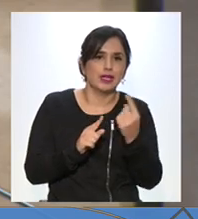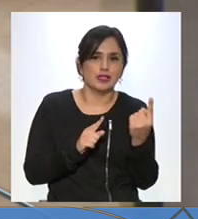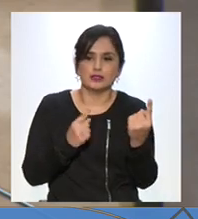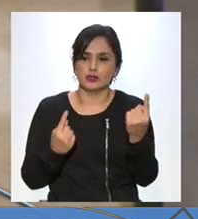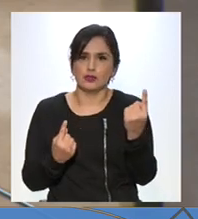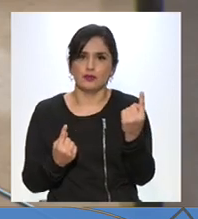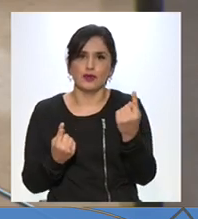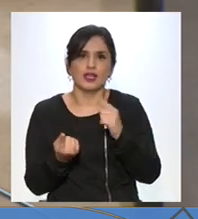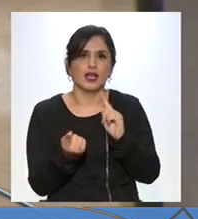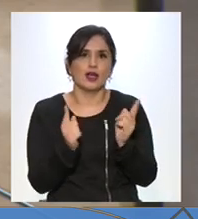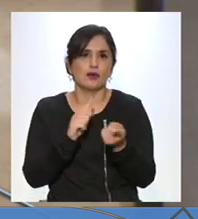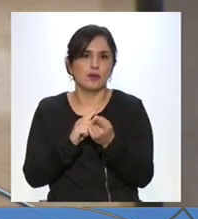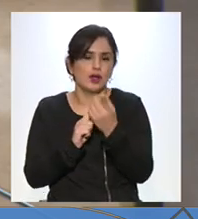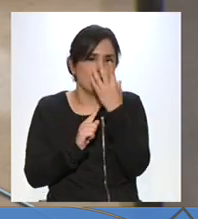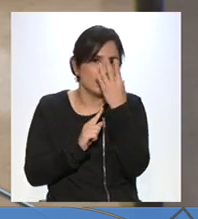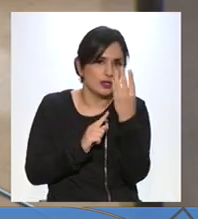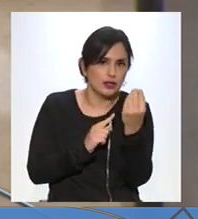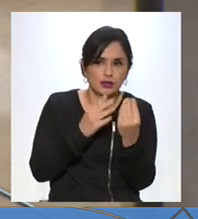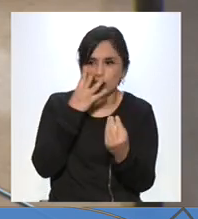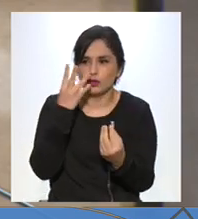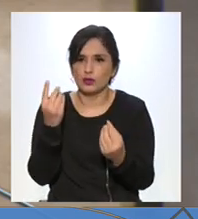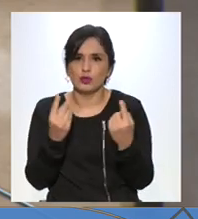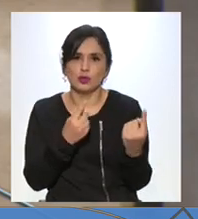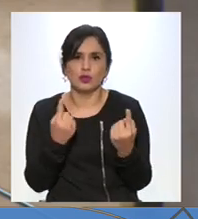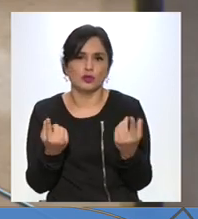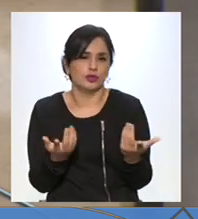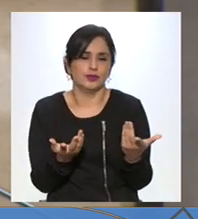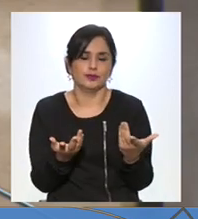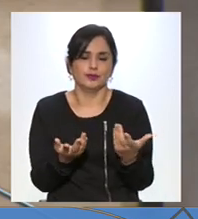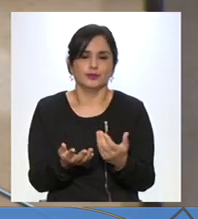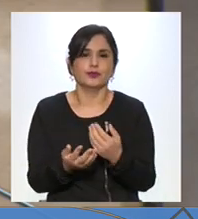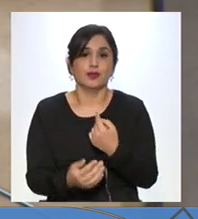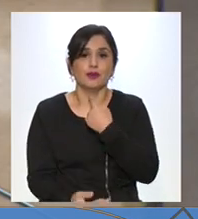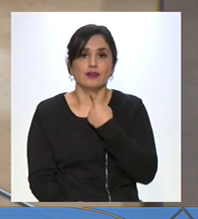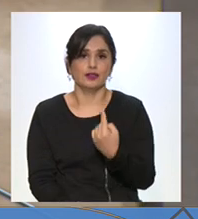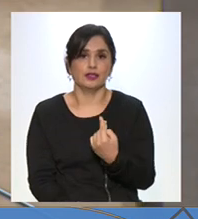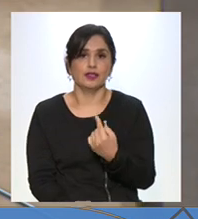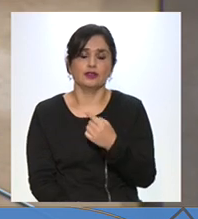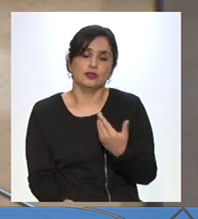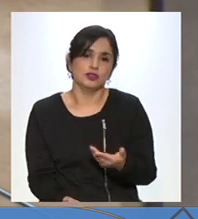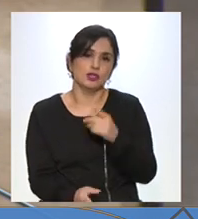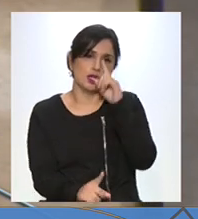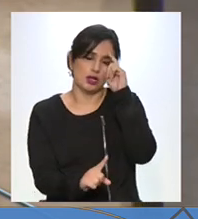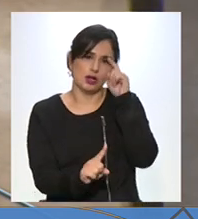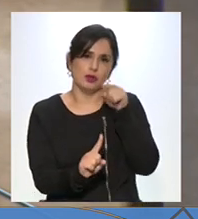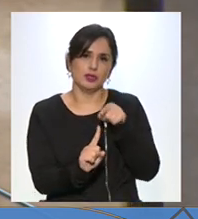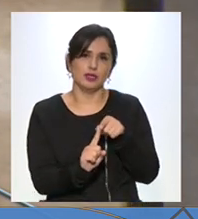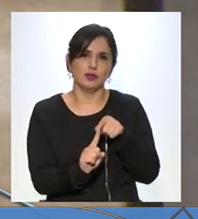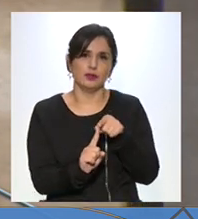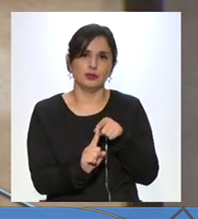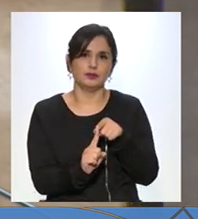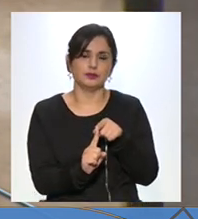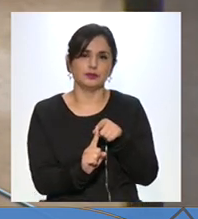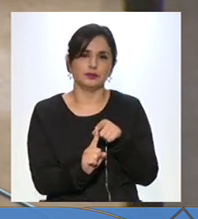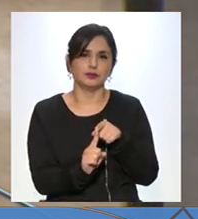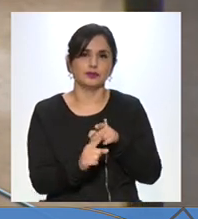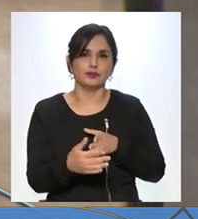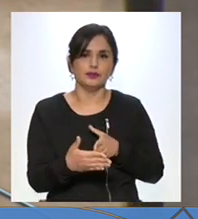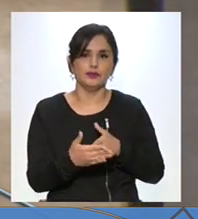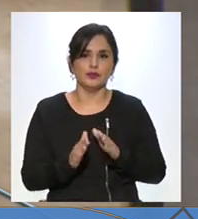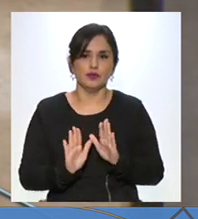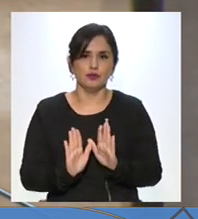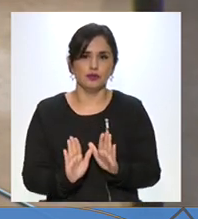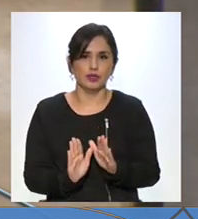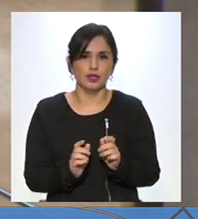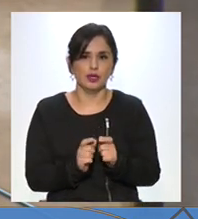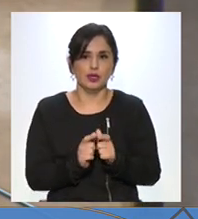los atractivos de una cosa o la otra. Por lo tanto, el objetivo de frenar la